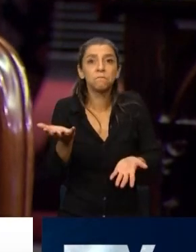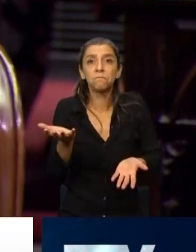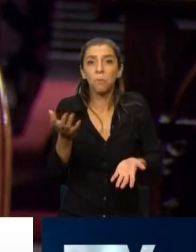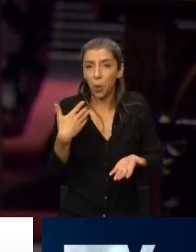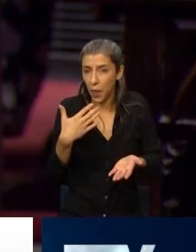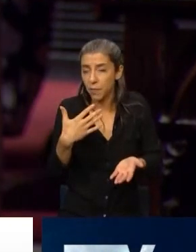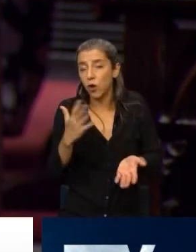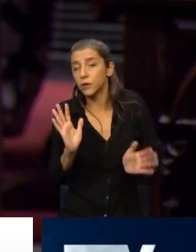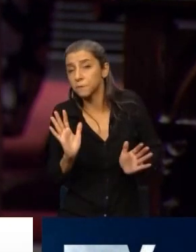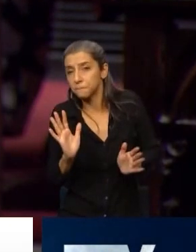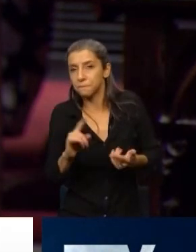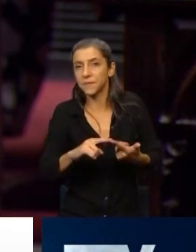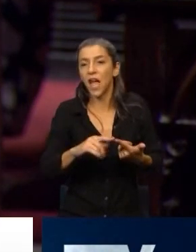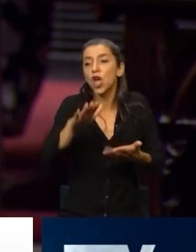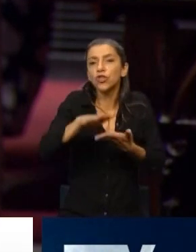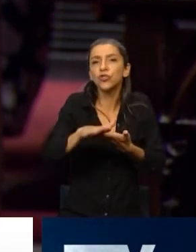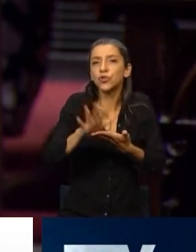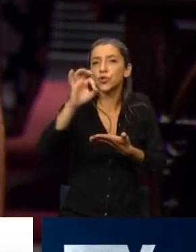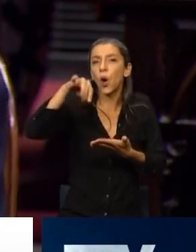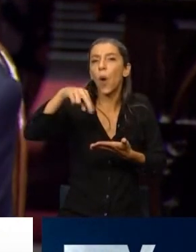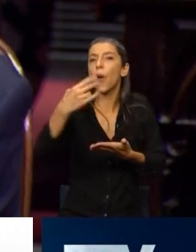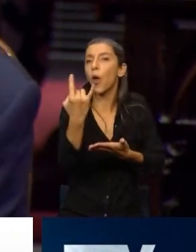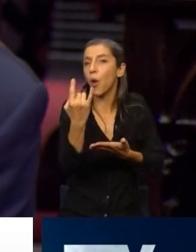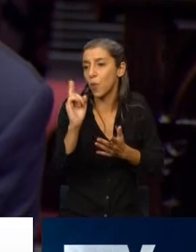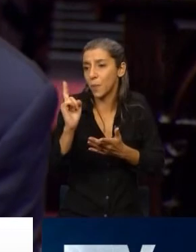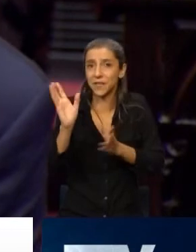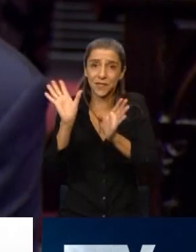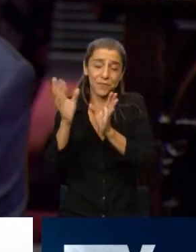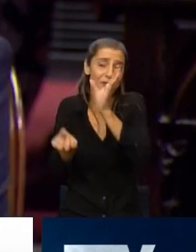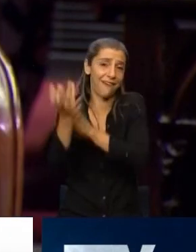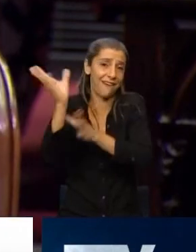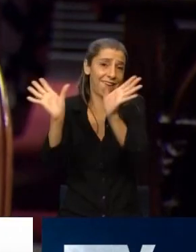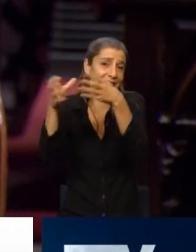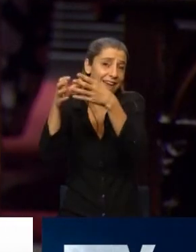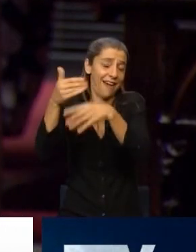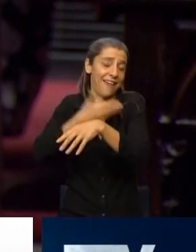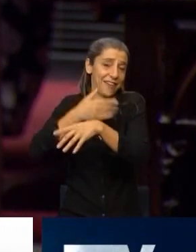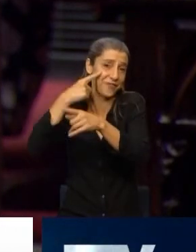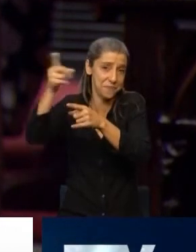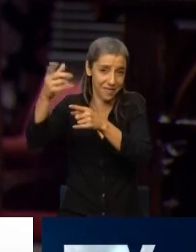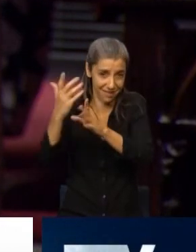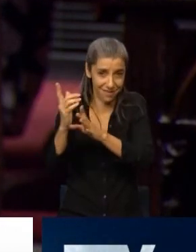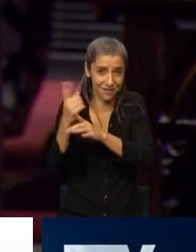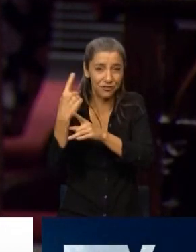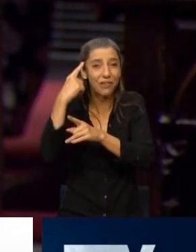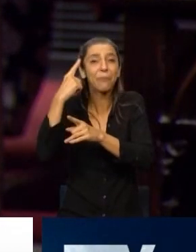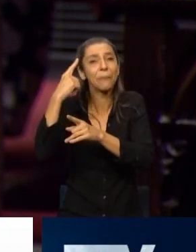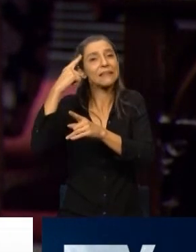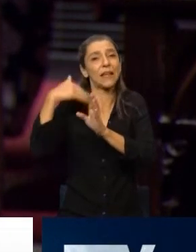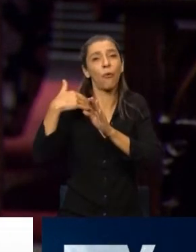de Naciones Unidas, que es el que creó en definitiva este organismo multilateral de crédito? Es el más